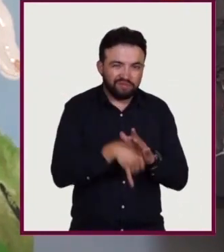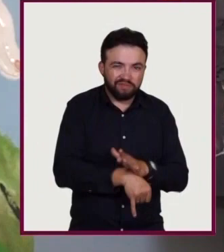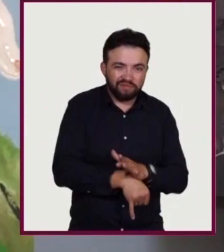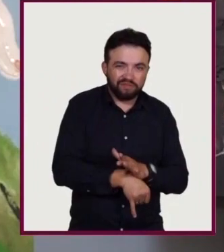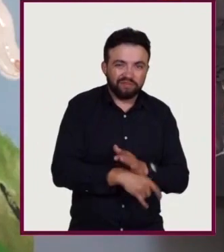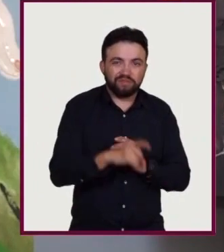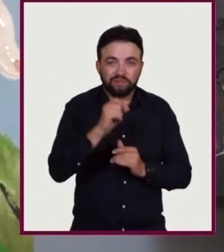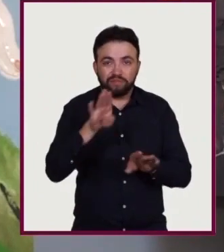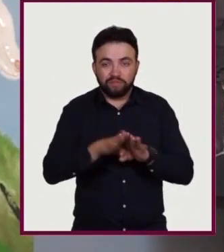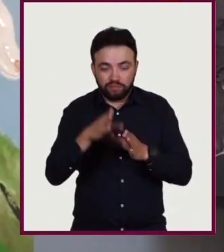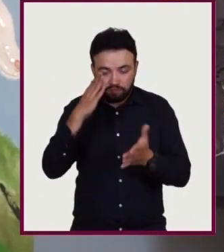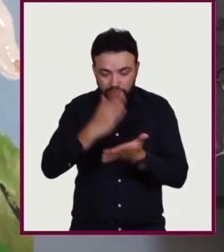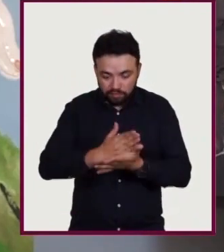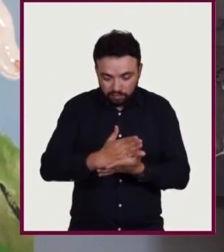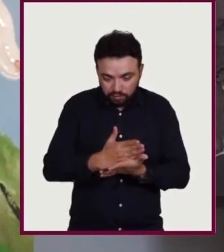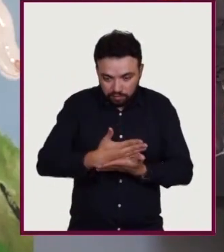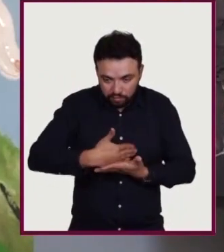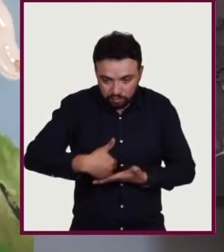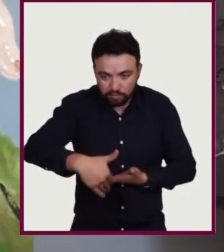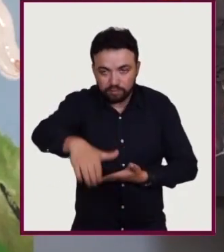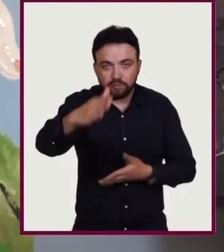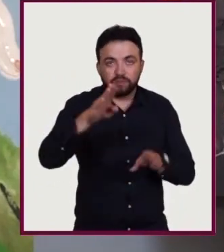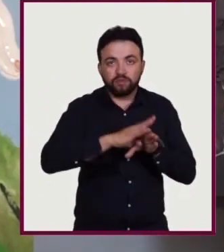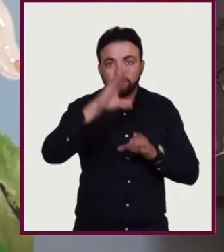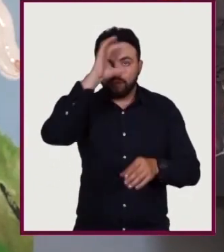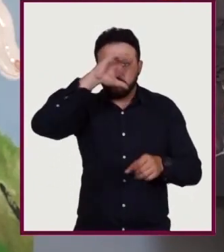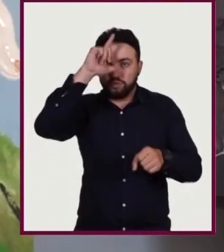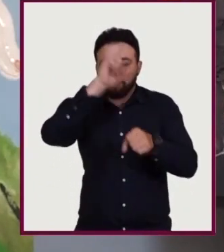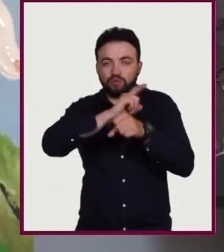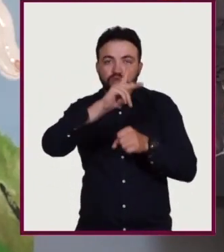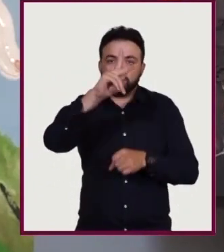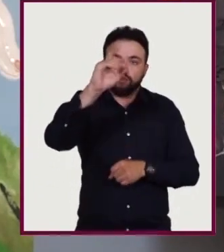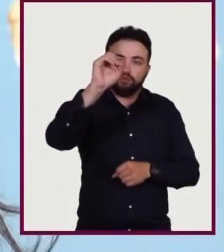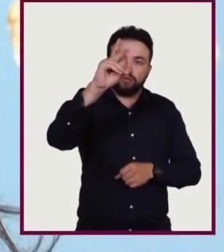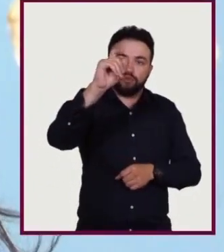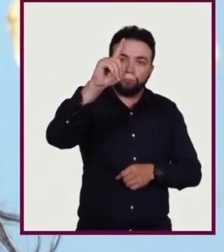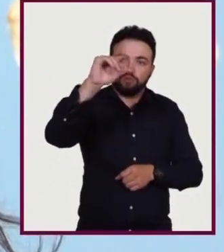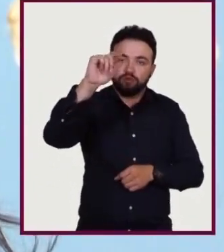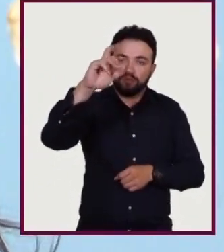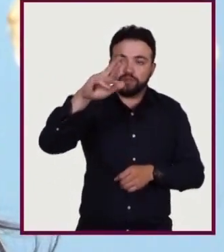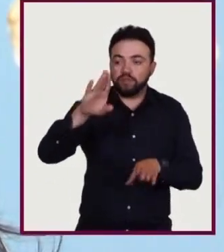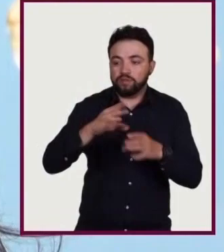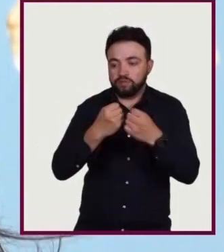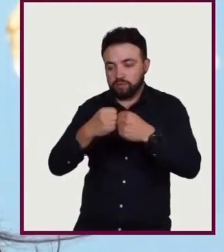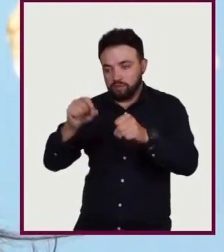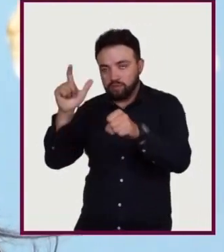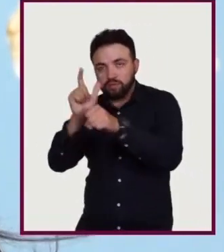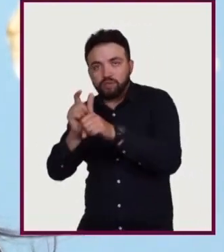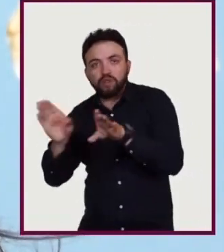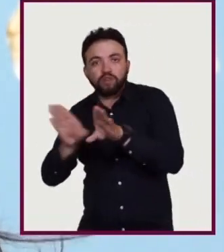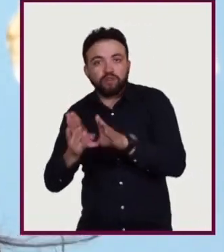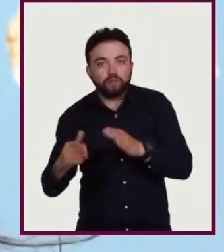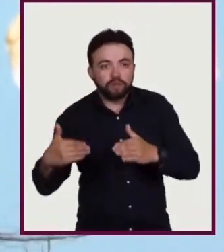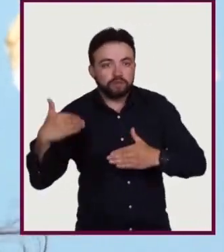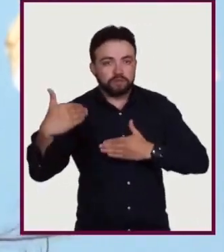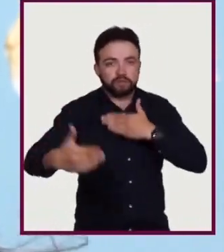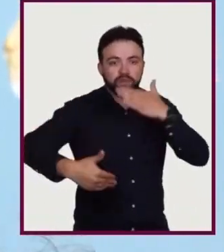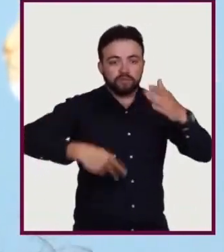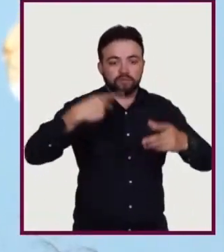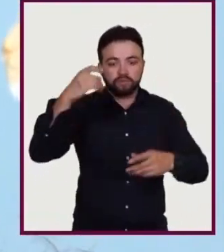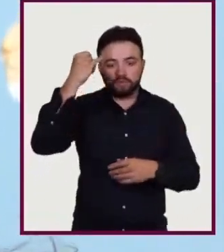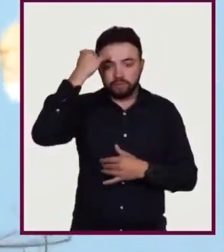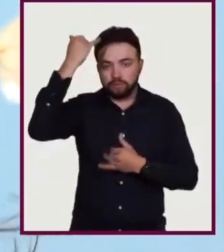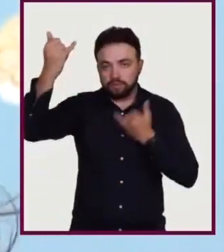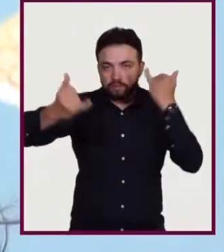partiendo desde mi experiencia de la cultura popular, la sociedad y cómo evolucionan sus ideas y lo que, digamos, me